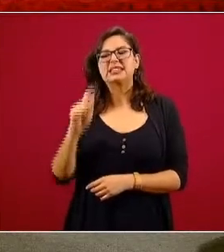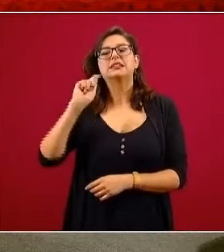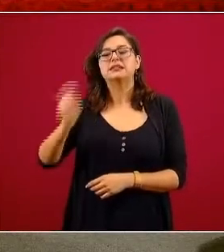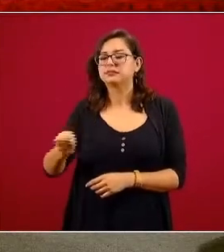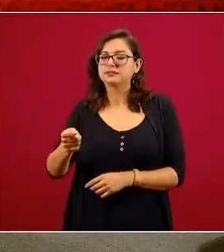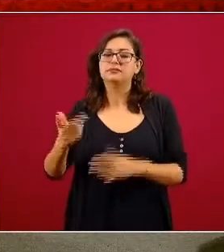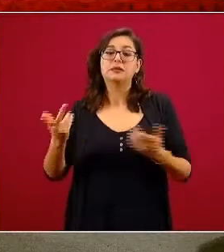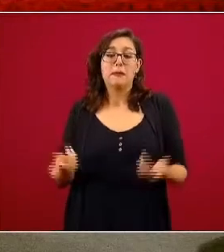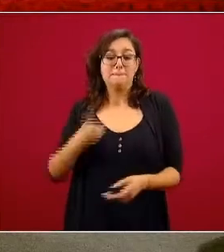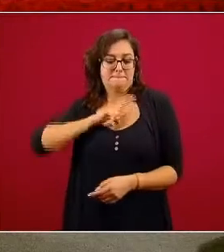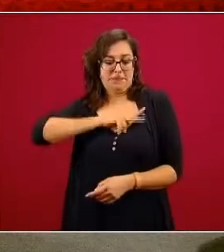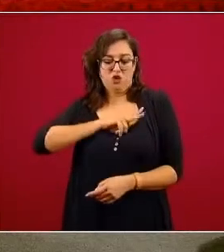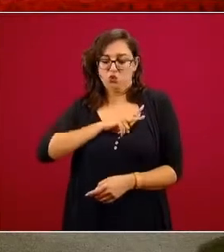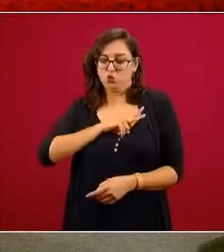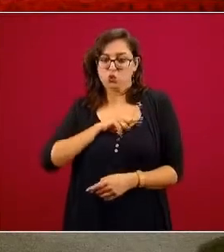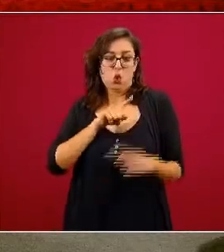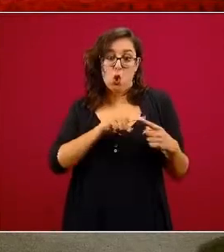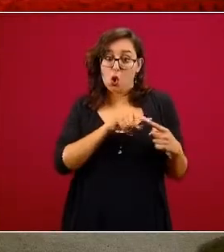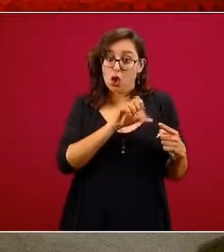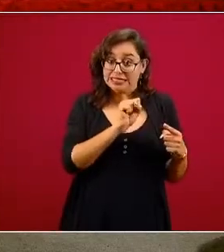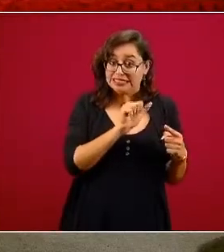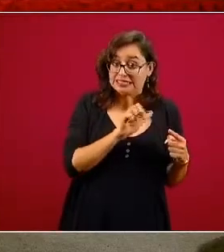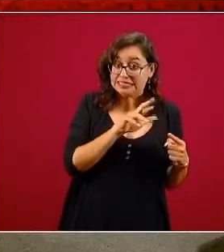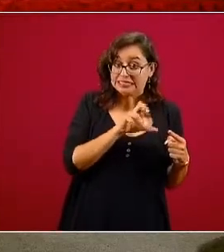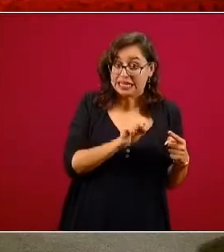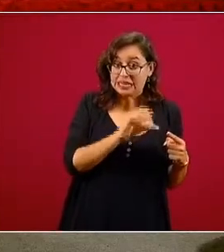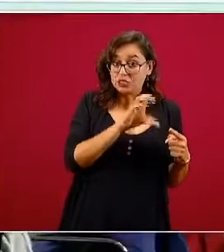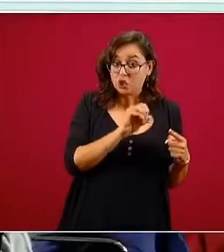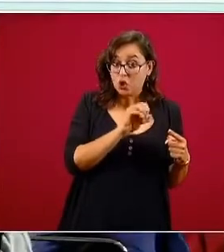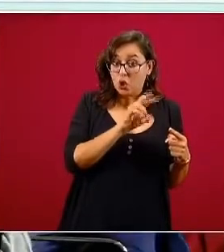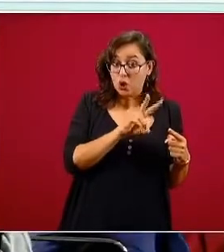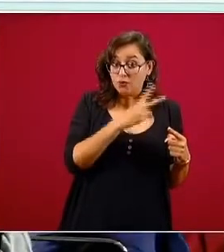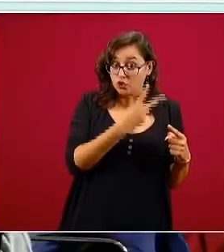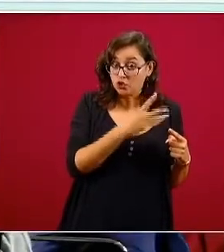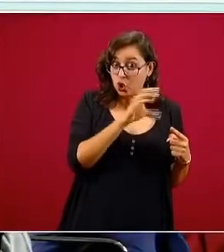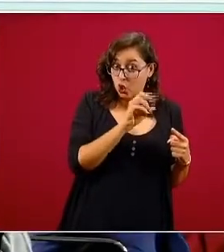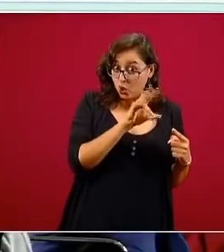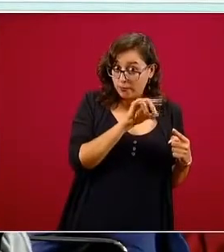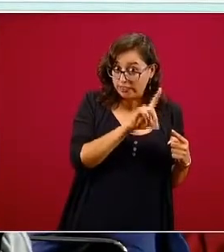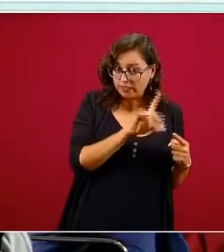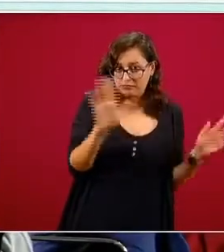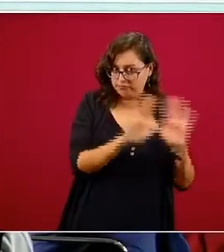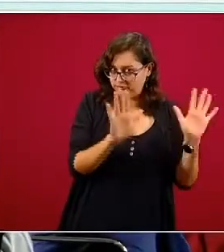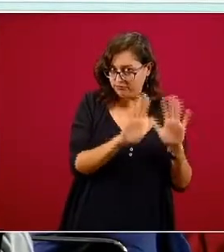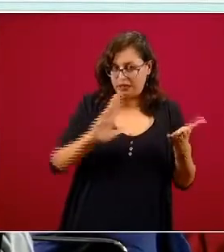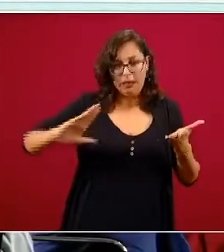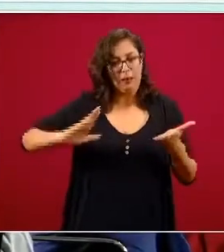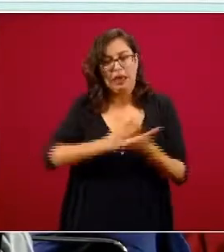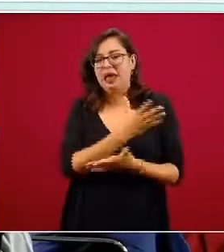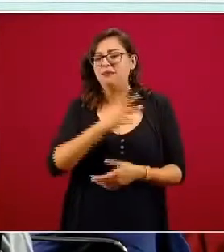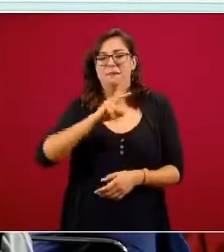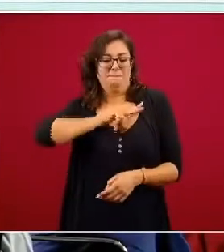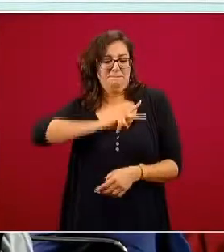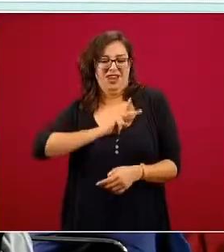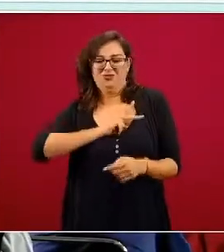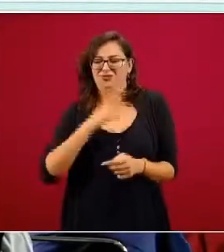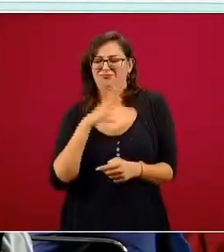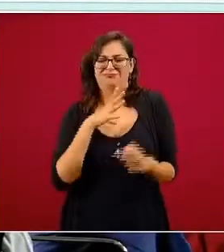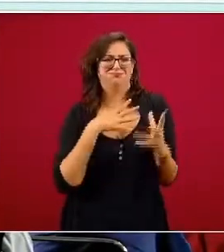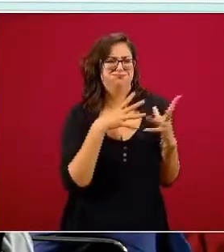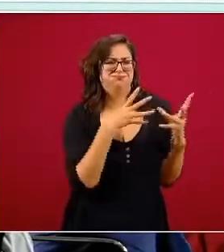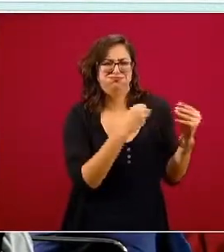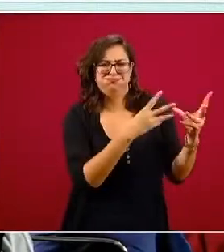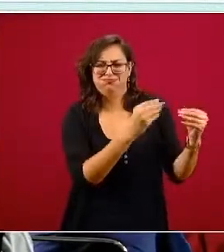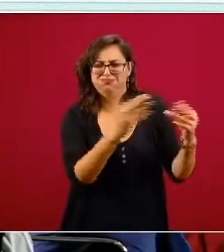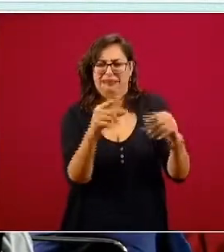virus diferente al SARS-CoV-2, causante de COVID. Hay otro virus, hay muchísimos virus, pero hay otro de especial